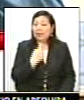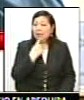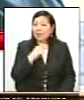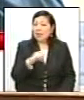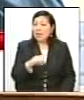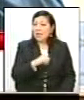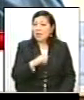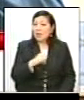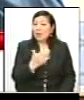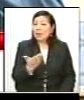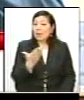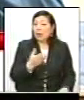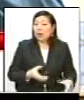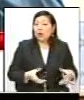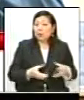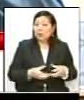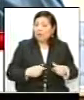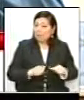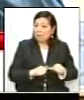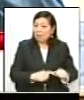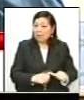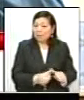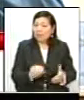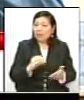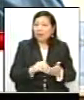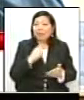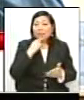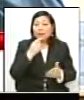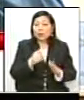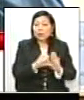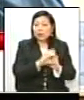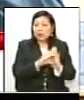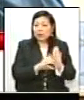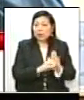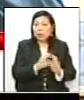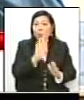igualmente que se está solicitando a la Comisión Permanente la acumulación de las denuncias de la denuncia constitucional 48 formulada por el